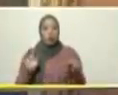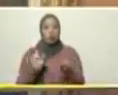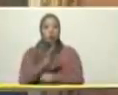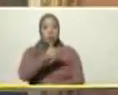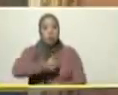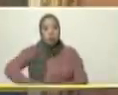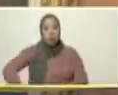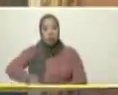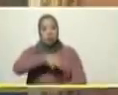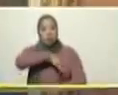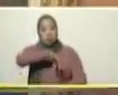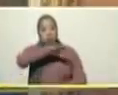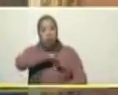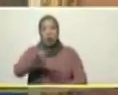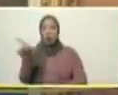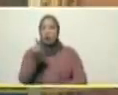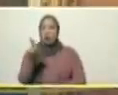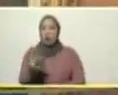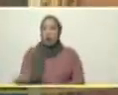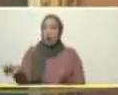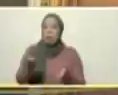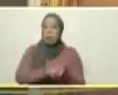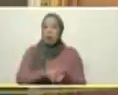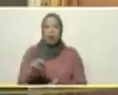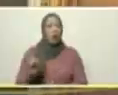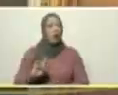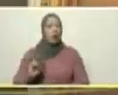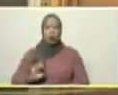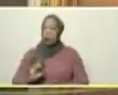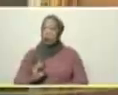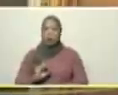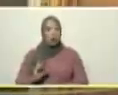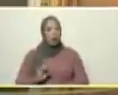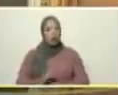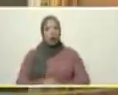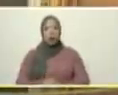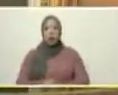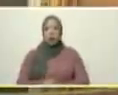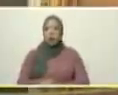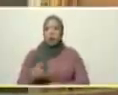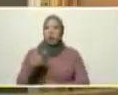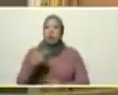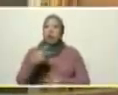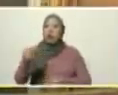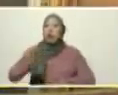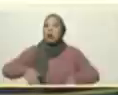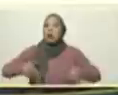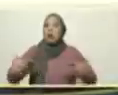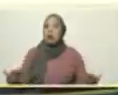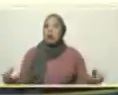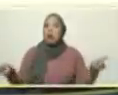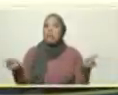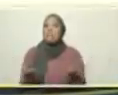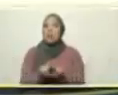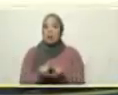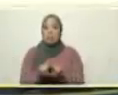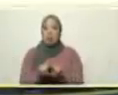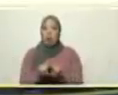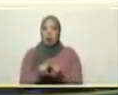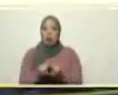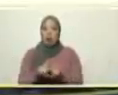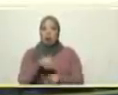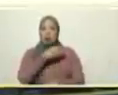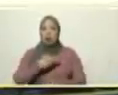Allende. No, eso no se va a repetir. No se va a repetir. ¿Y qué fue lo que le hicieron al gran